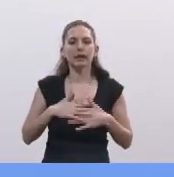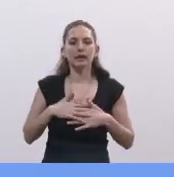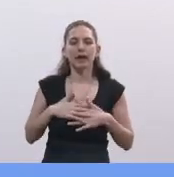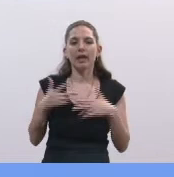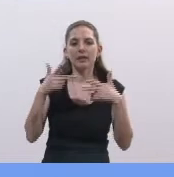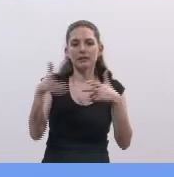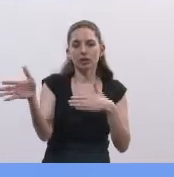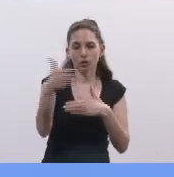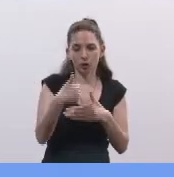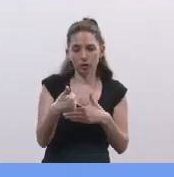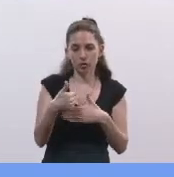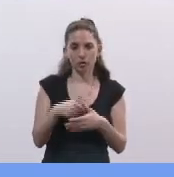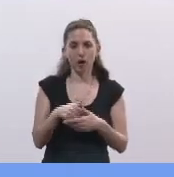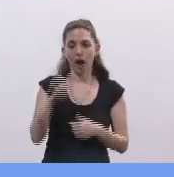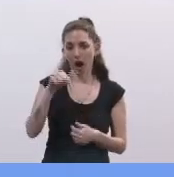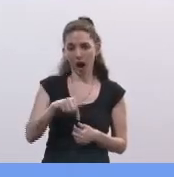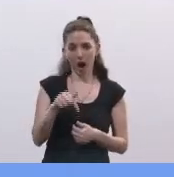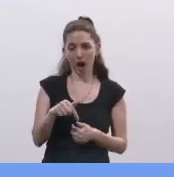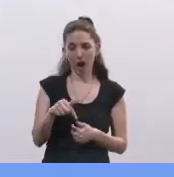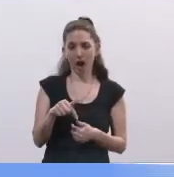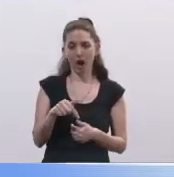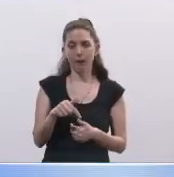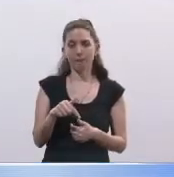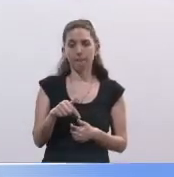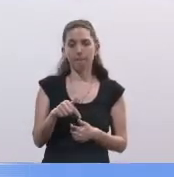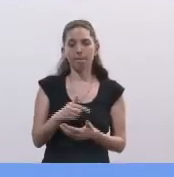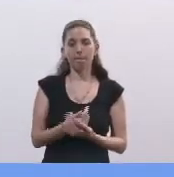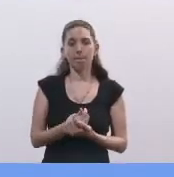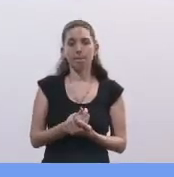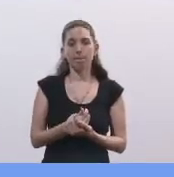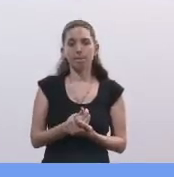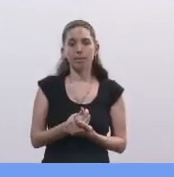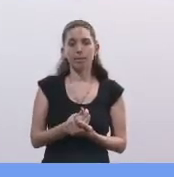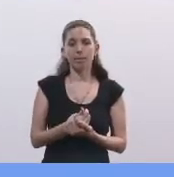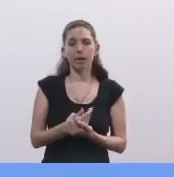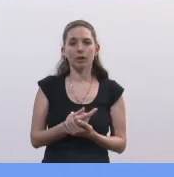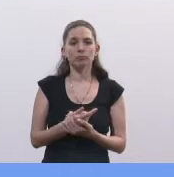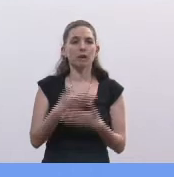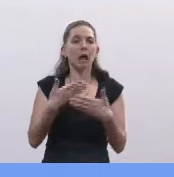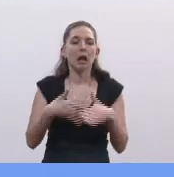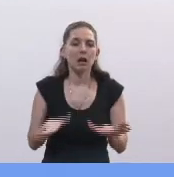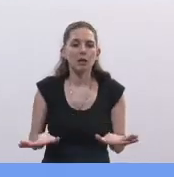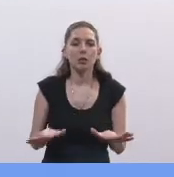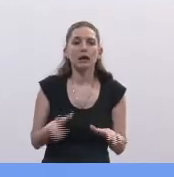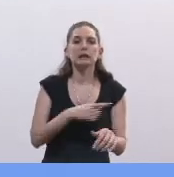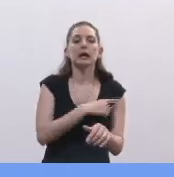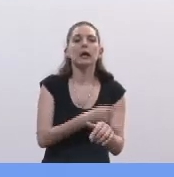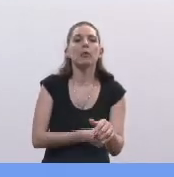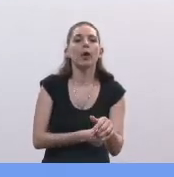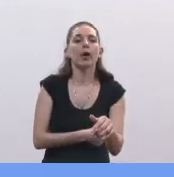esto? Acá no hay ninguna cuestión que tenga que ver con desnaturalizar la independencia del Poder